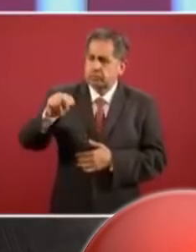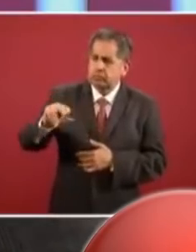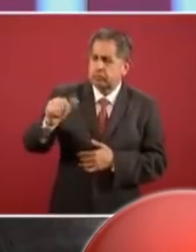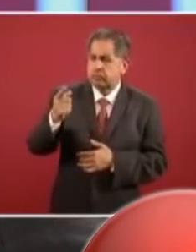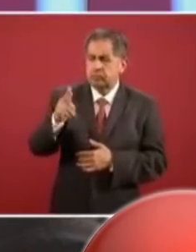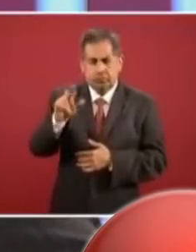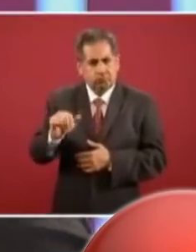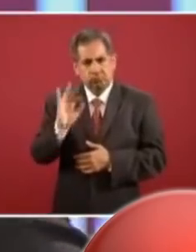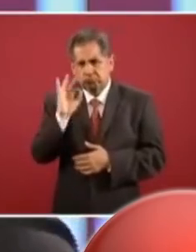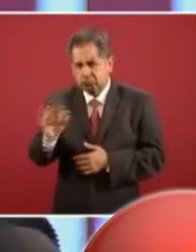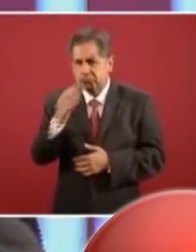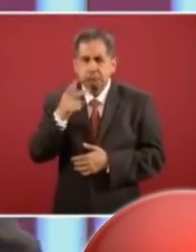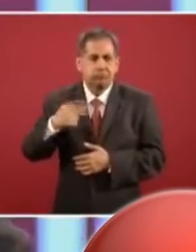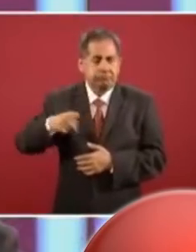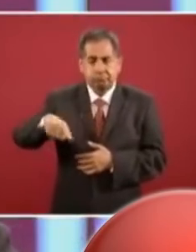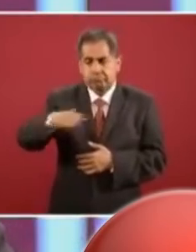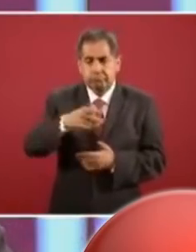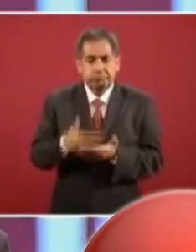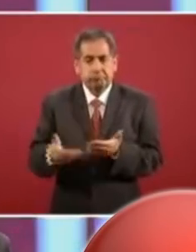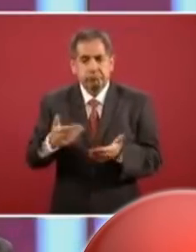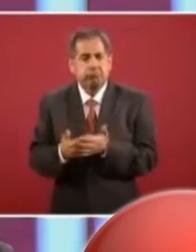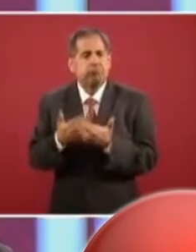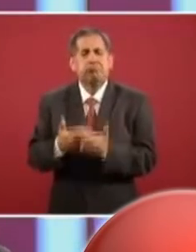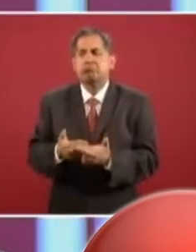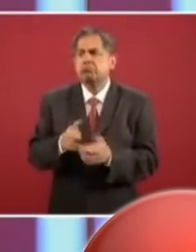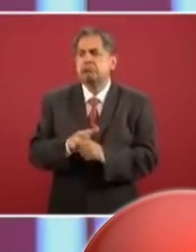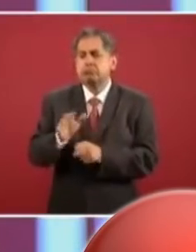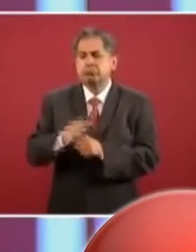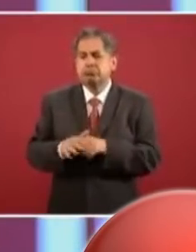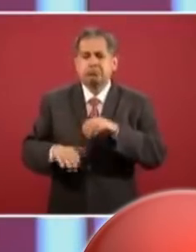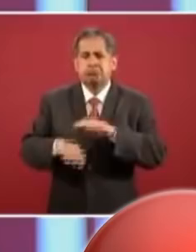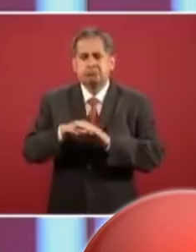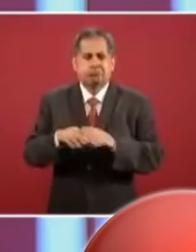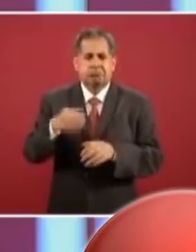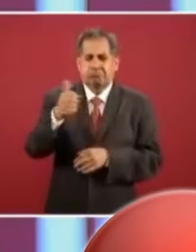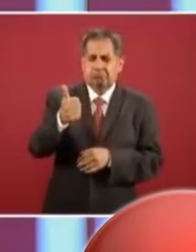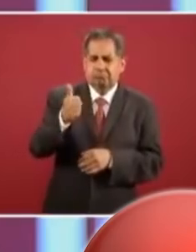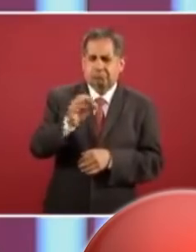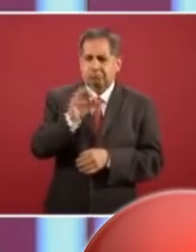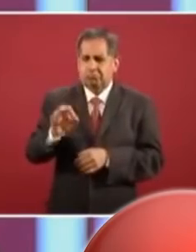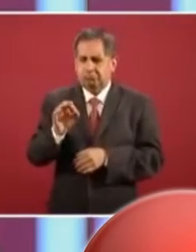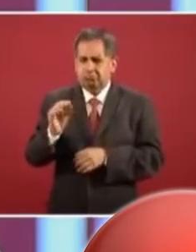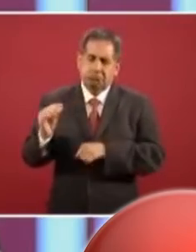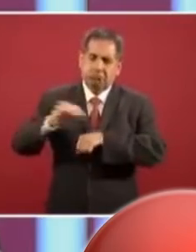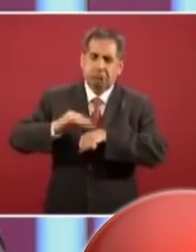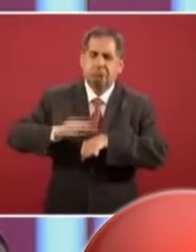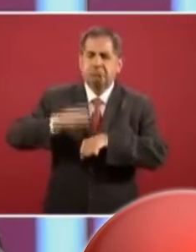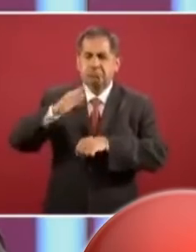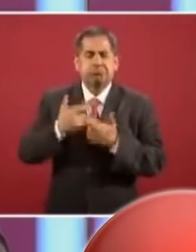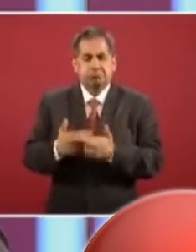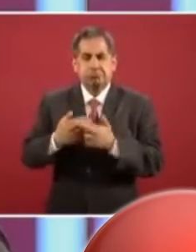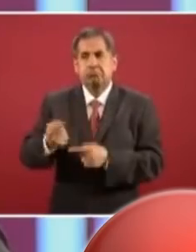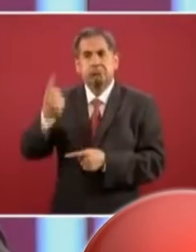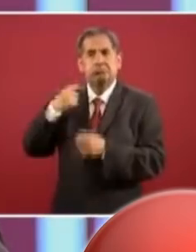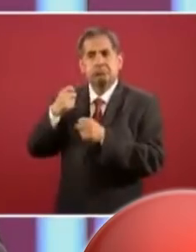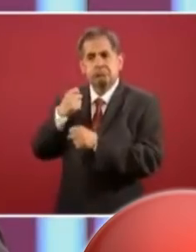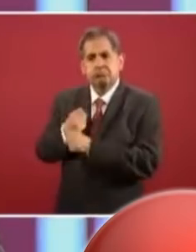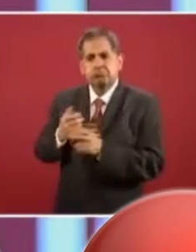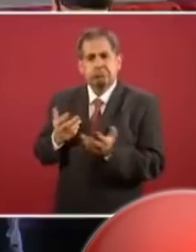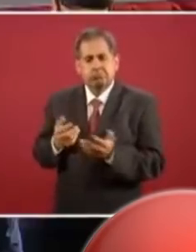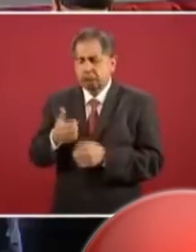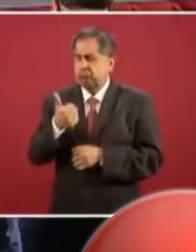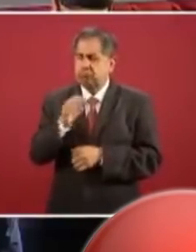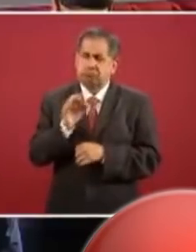y de la ciudadanía, tiene hoy cerca de un 6% más de almacenamiento que en un año promedio, cerca